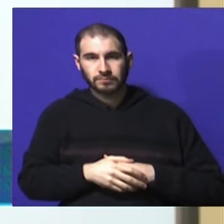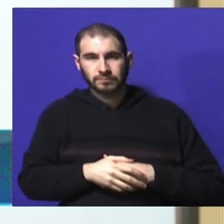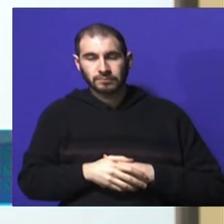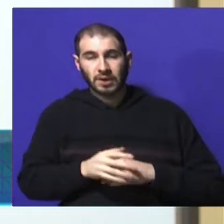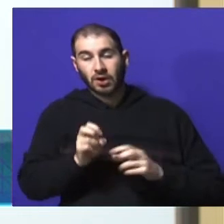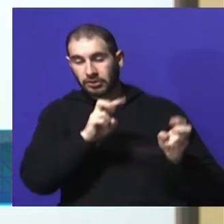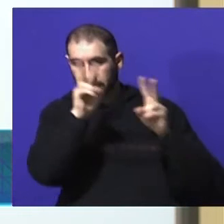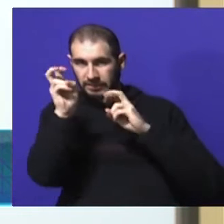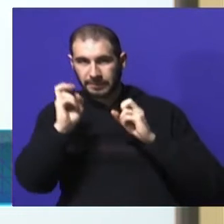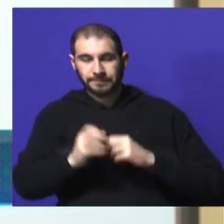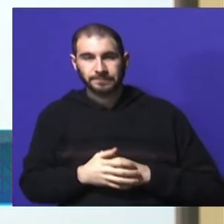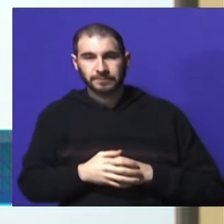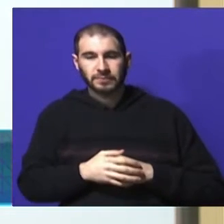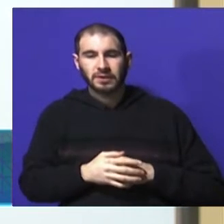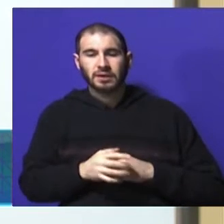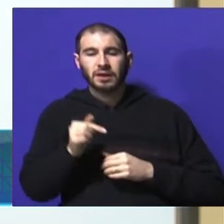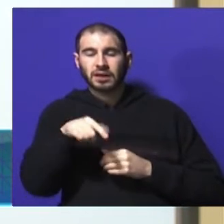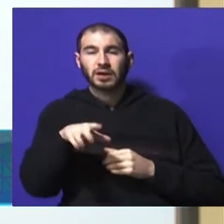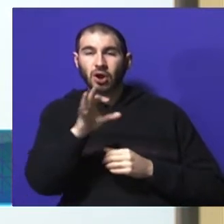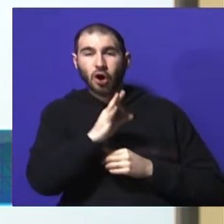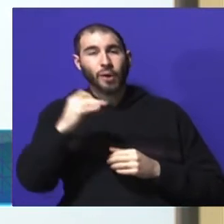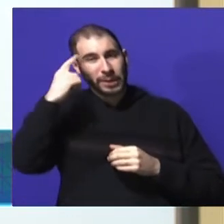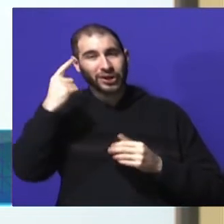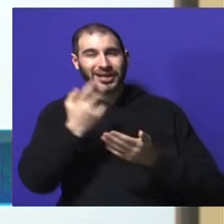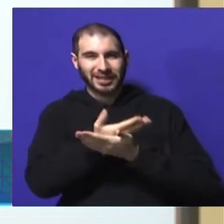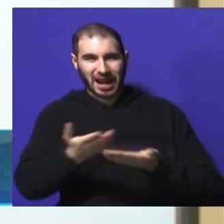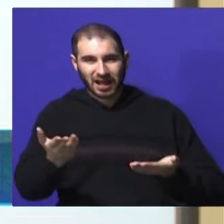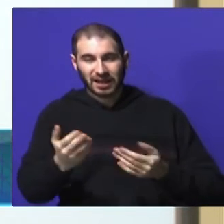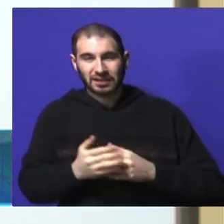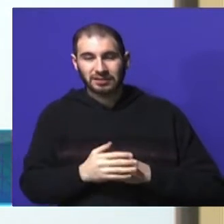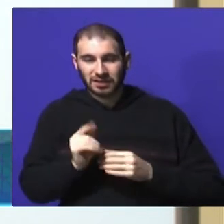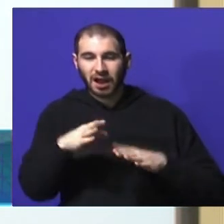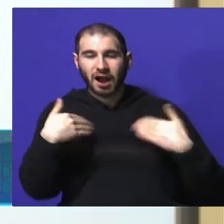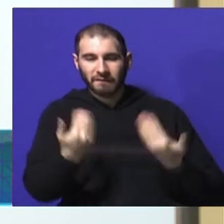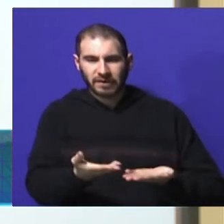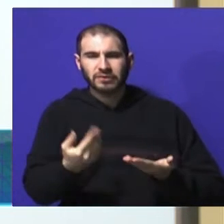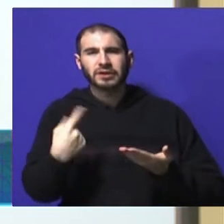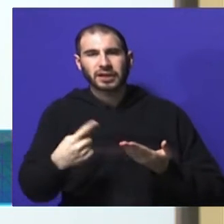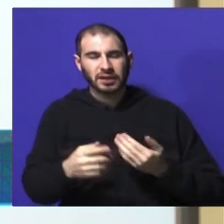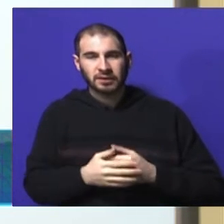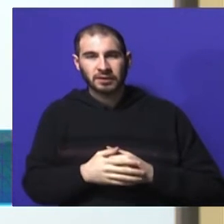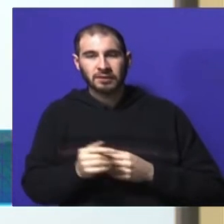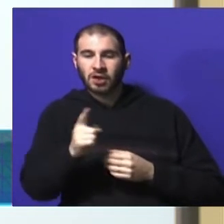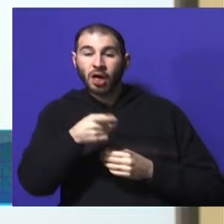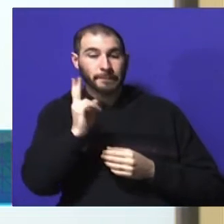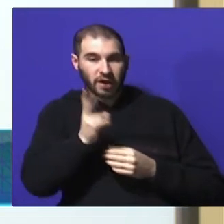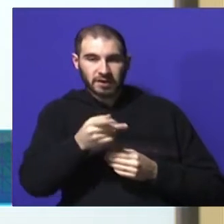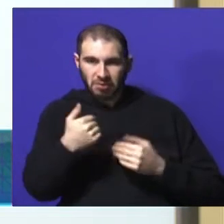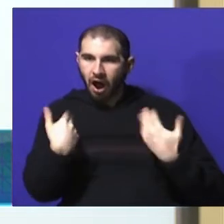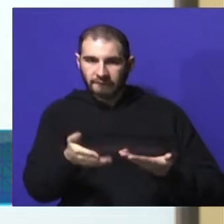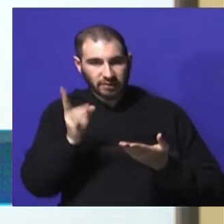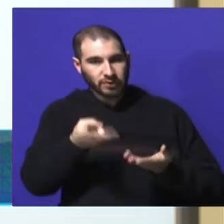Por otro lado, bueno, hay una corriente de opinión pública que favorece la prohibición de las